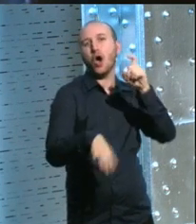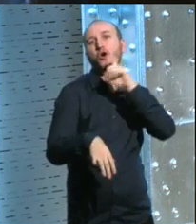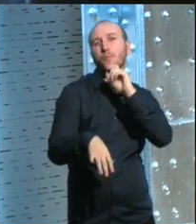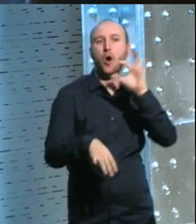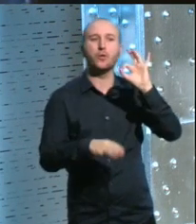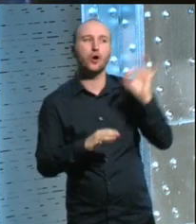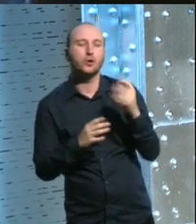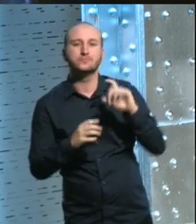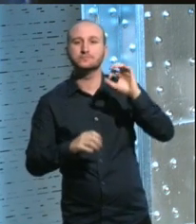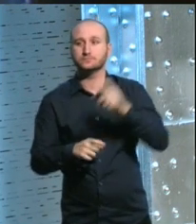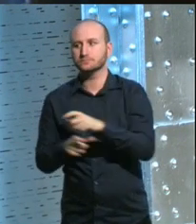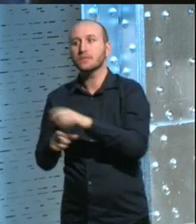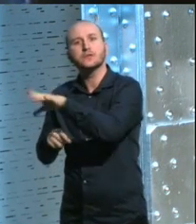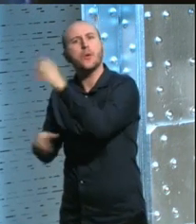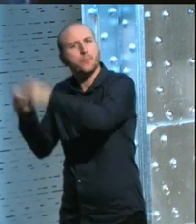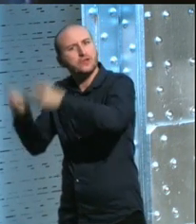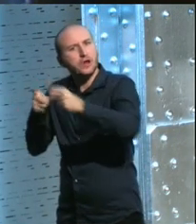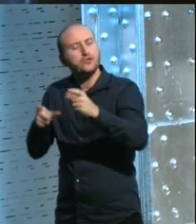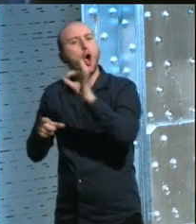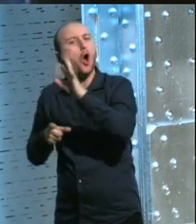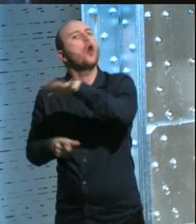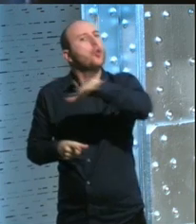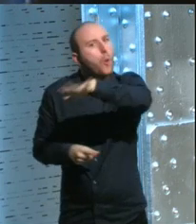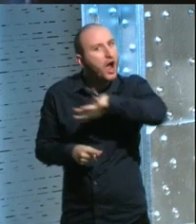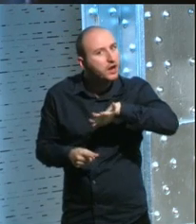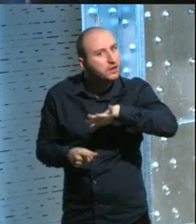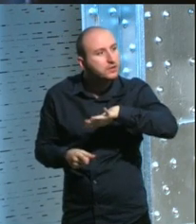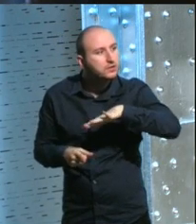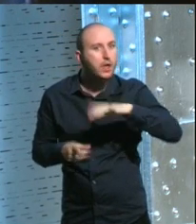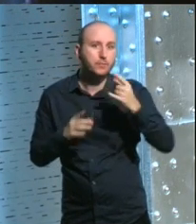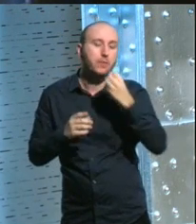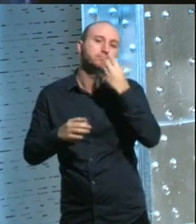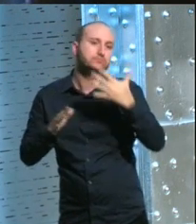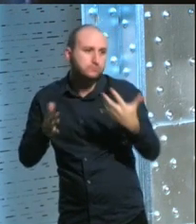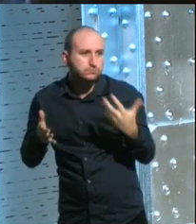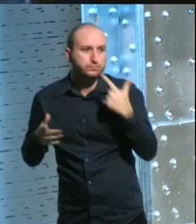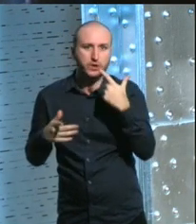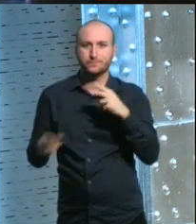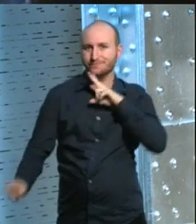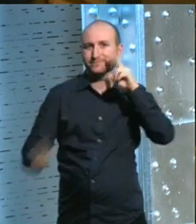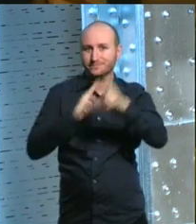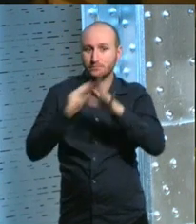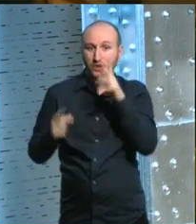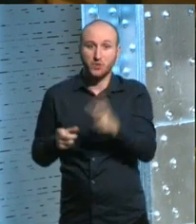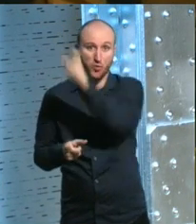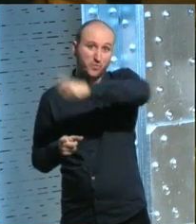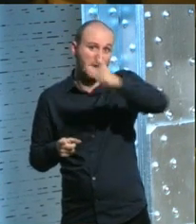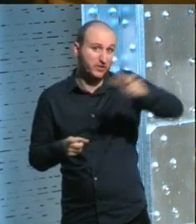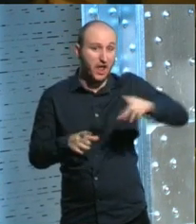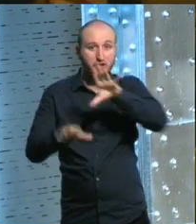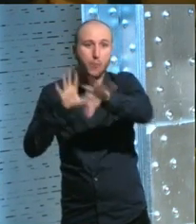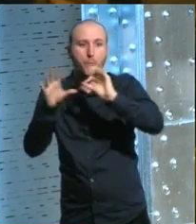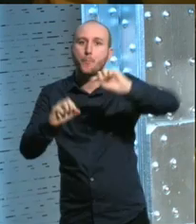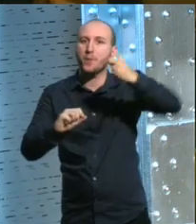innovadoras? ¿Las personas Sí. o los lugares? Las personas. Bueno, porque para llegar a las personas había que escoger los